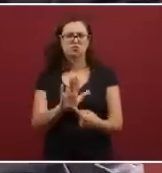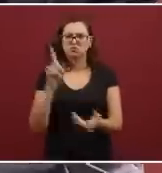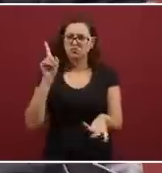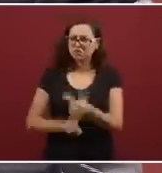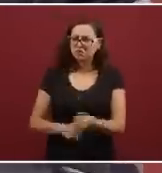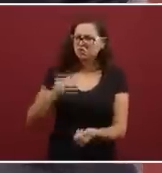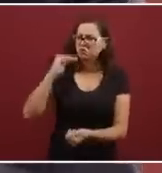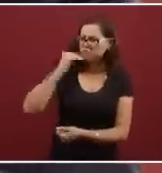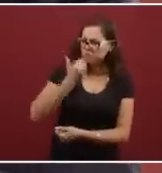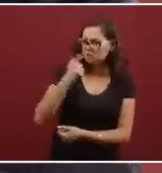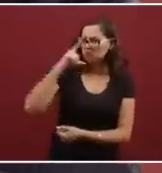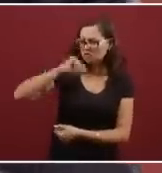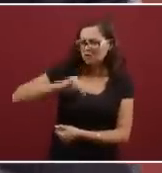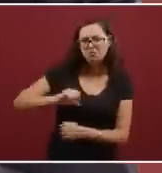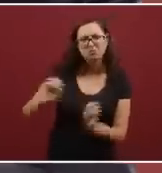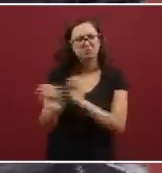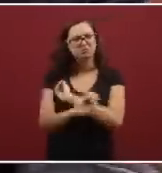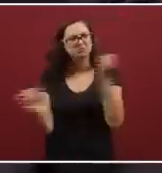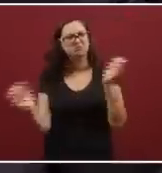irregularidades, pero de todas maneras